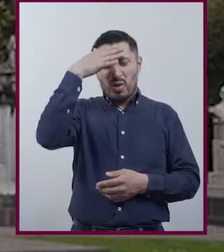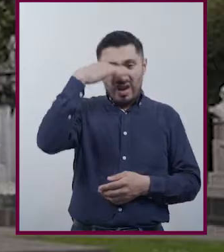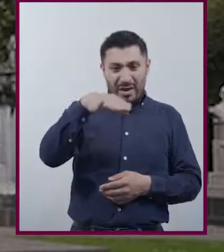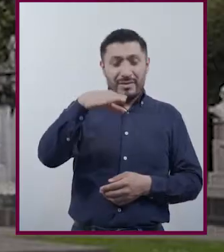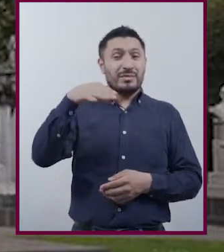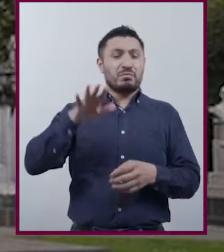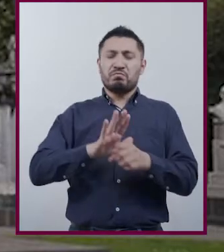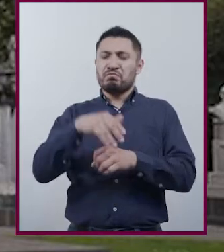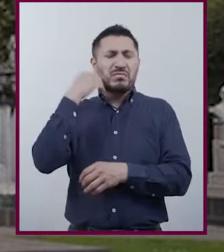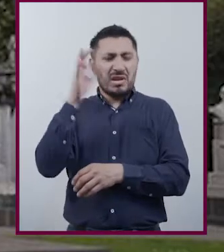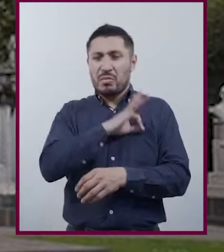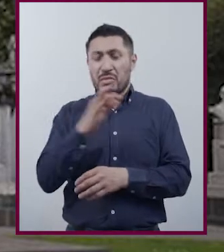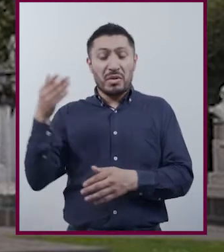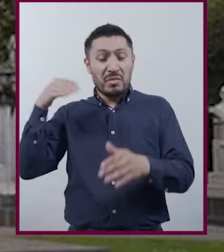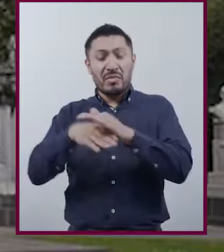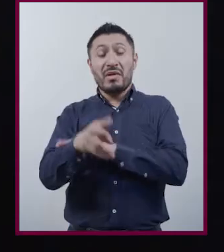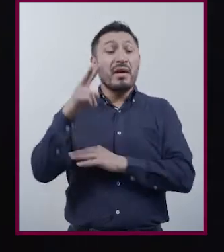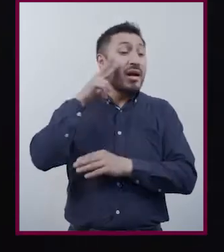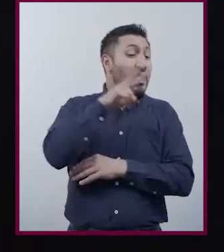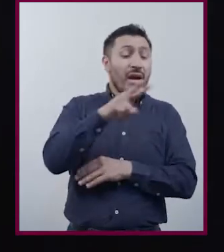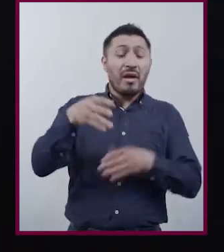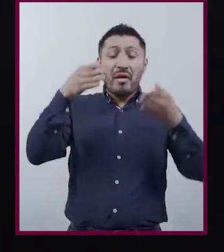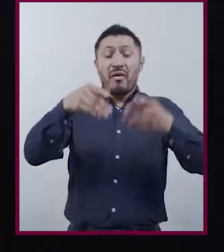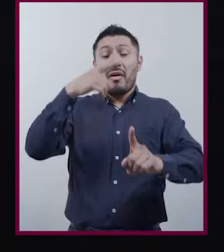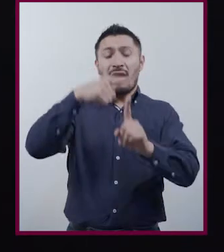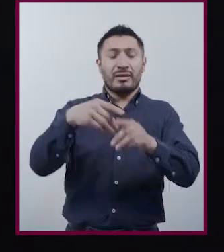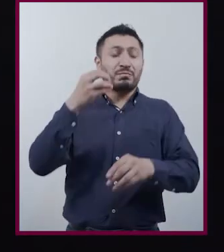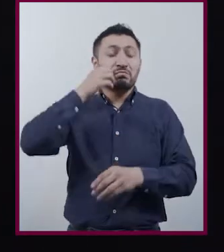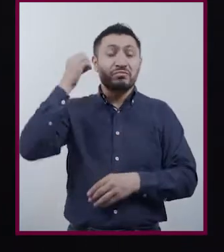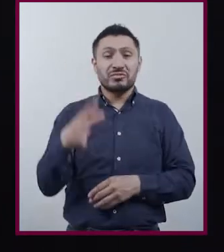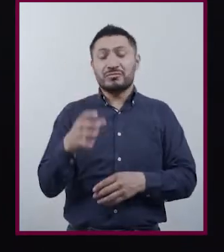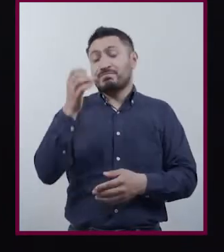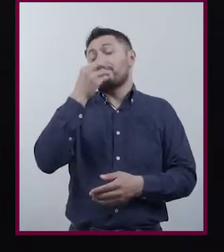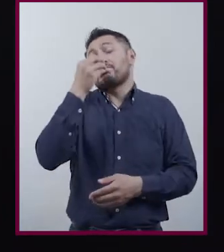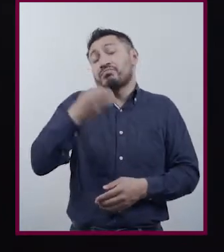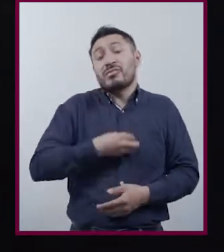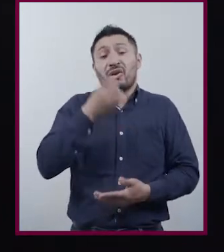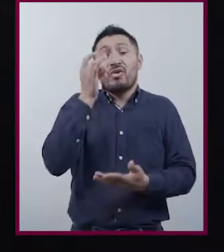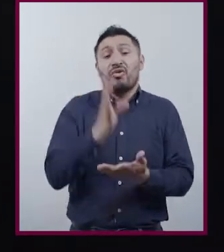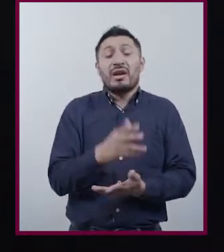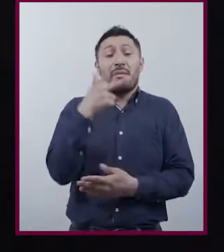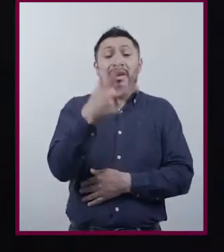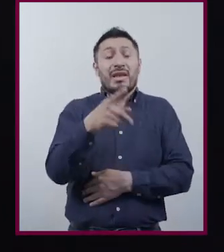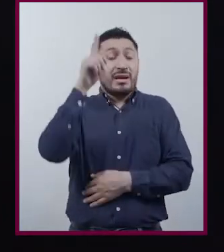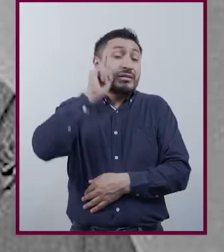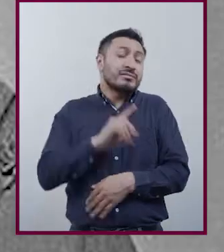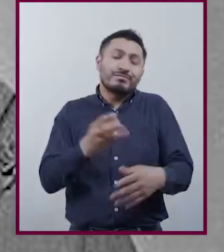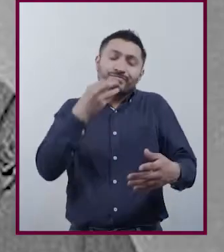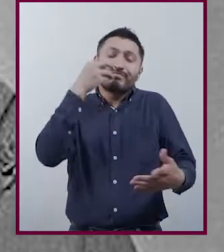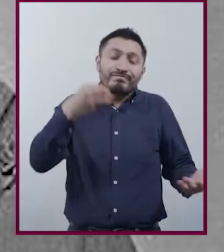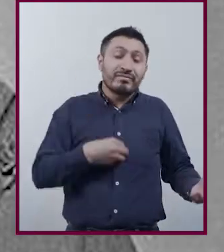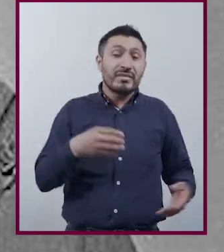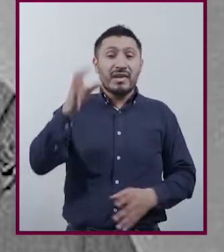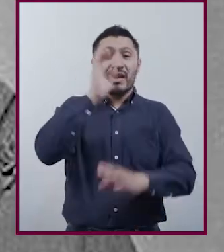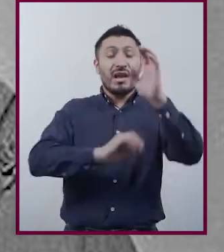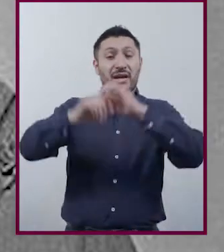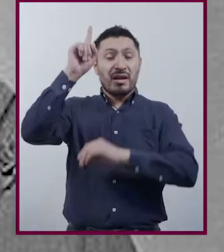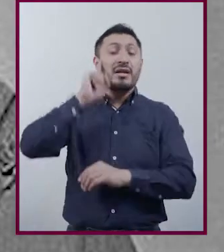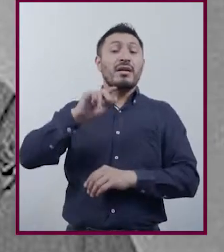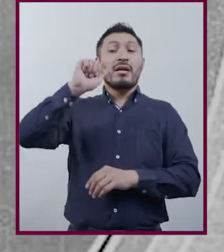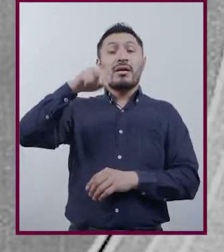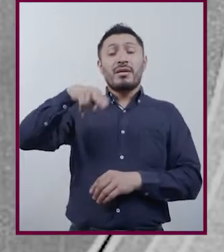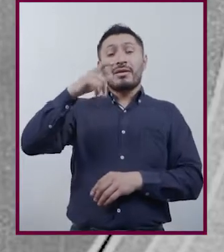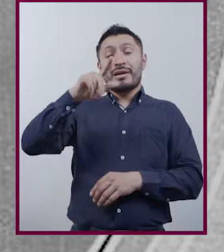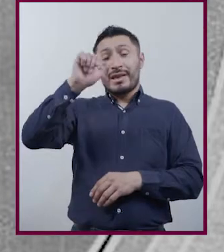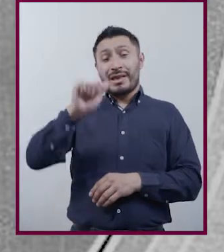que cualquiera puede entrar y admirar estas tumbas? Lástima que entre ellas solo encontremos las de 8 mujeres. La cantante Ángela